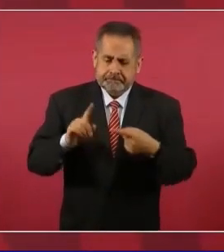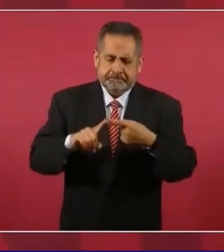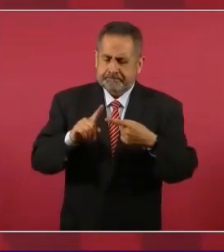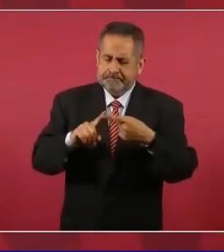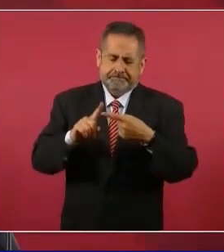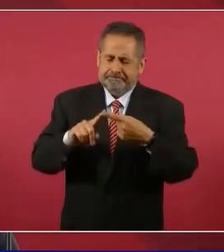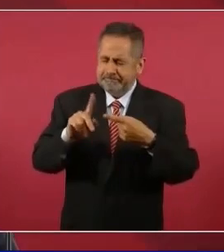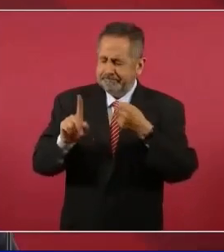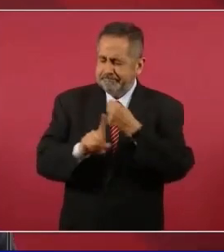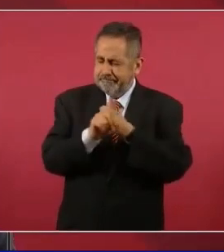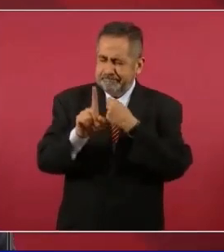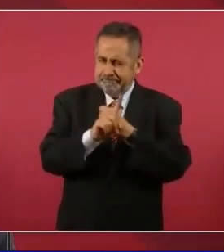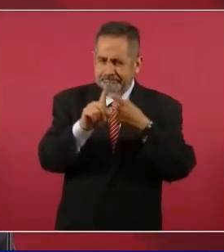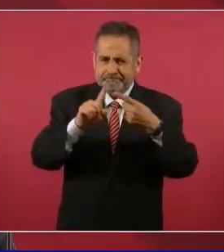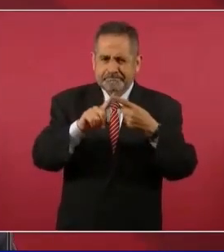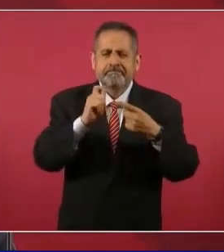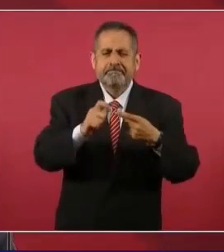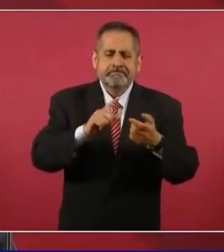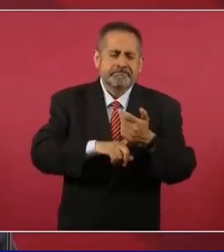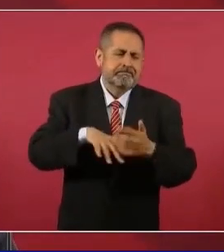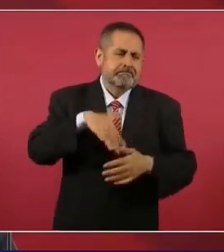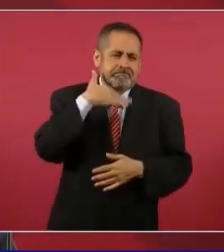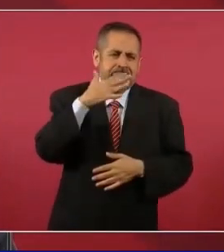fundamental: la corrupción.